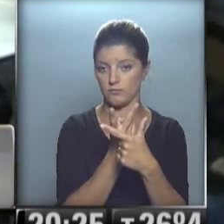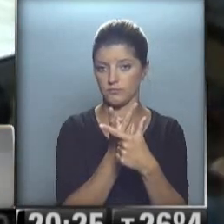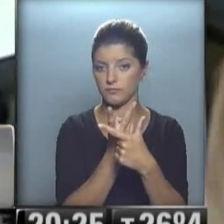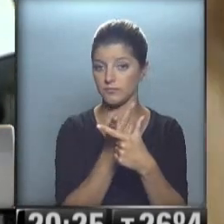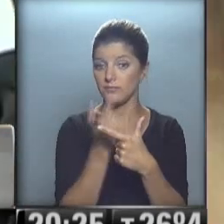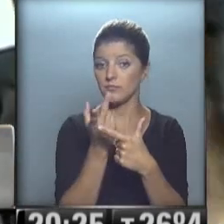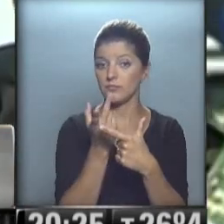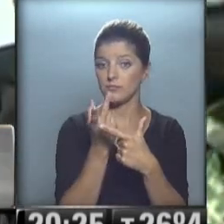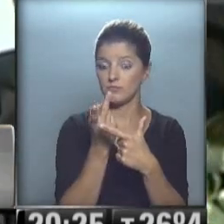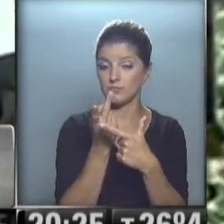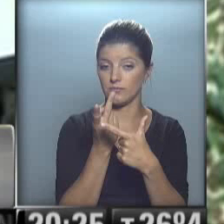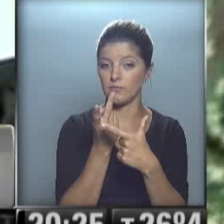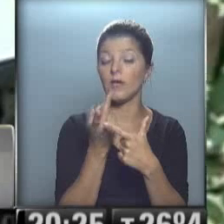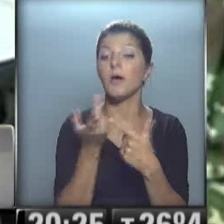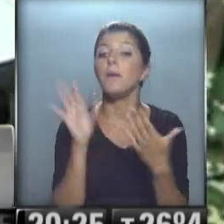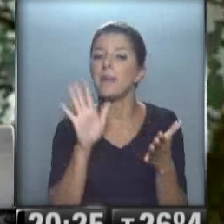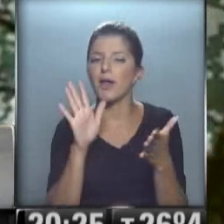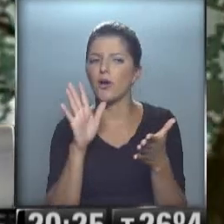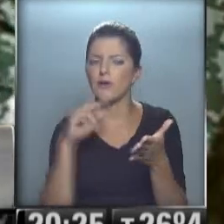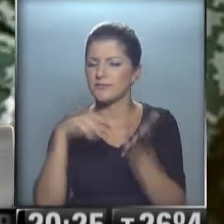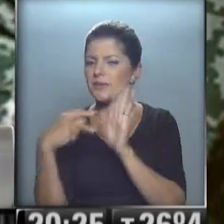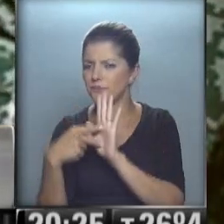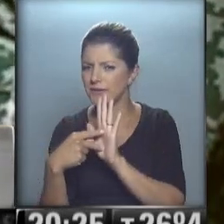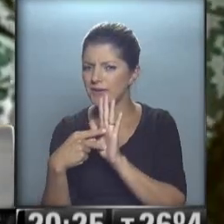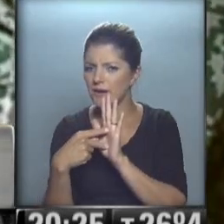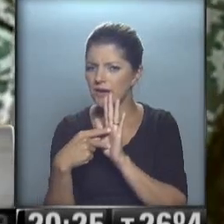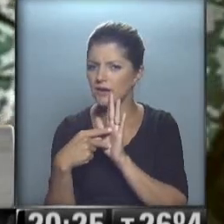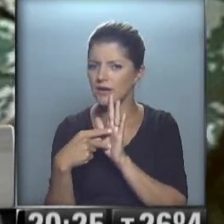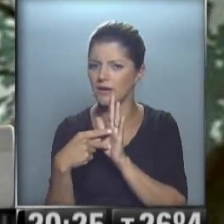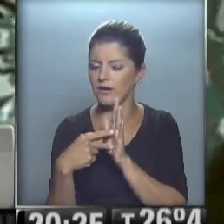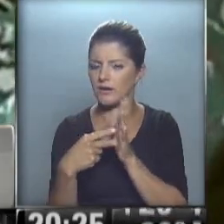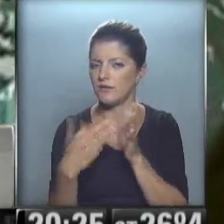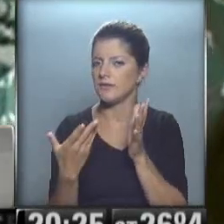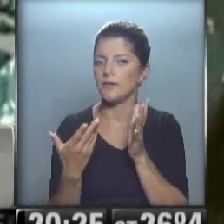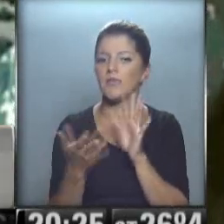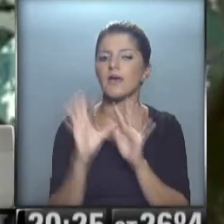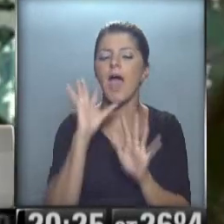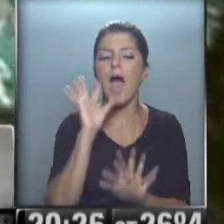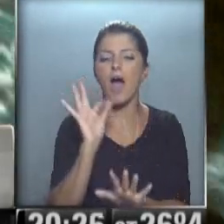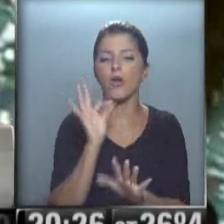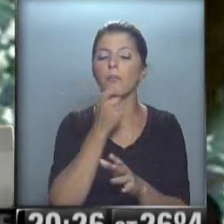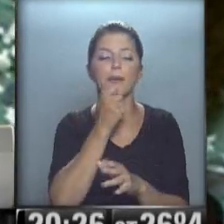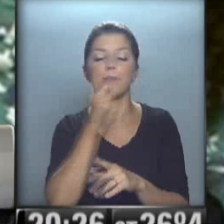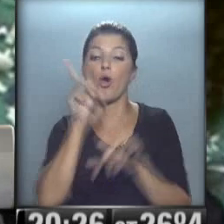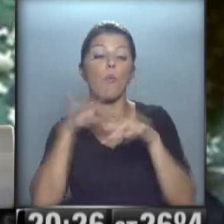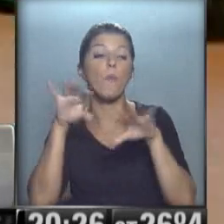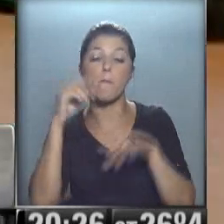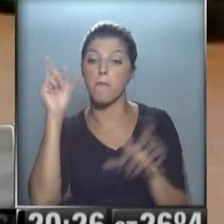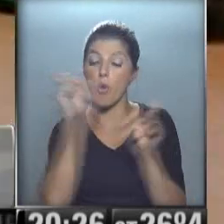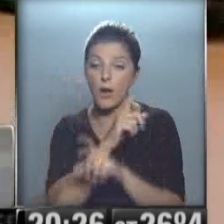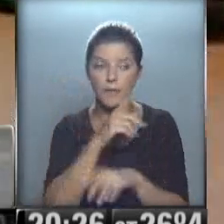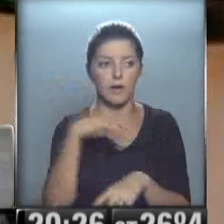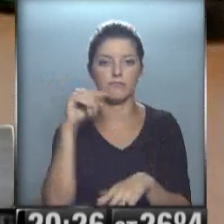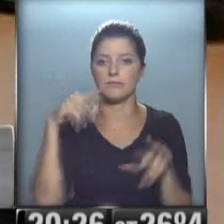Esto no significa que no haya habido algo que, por una falla técnica, como pasó, por